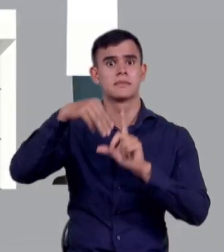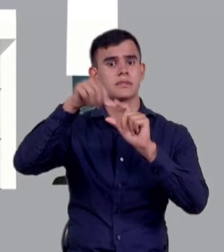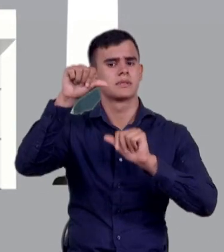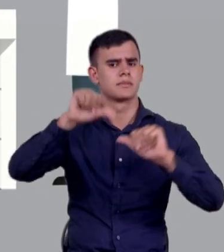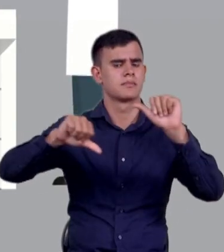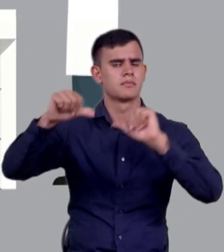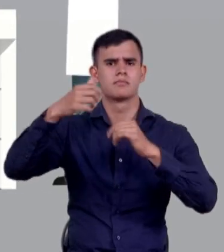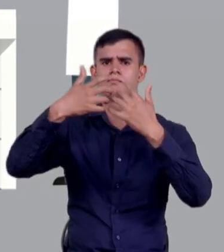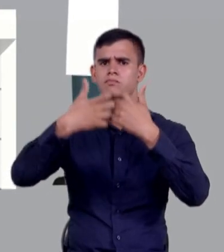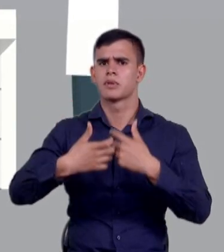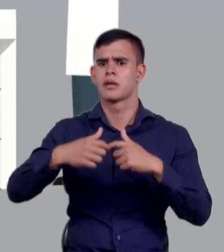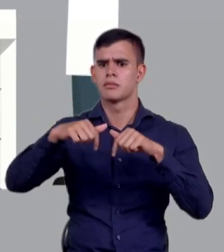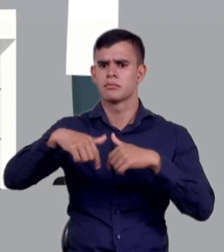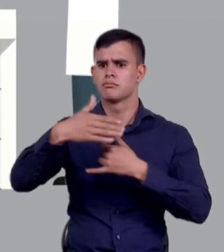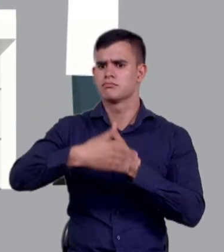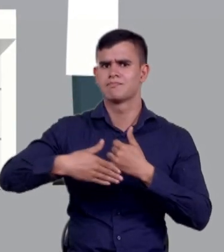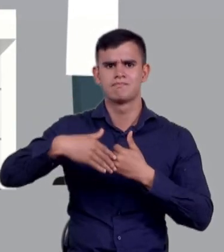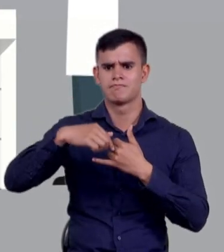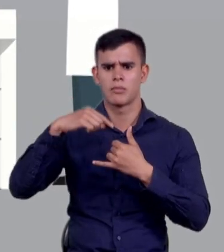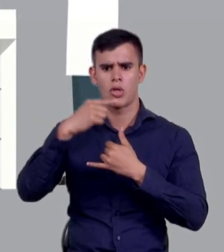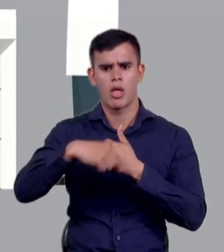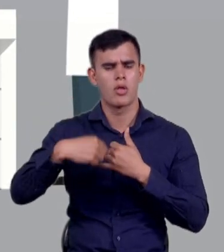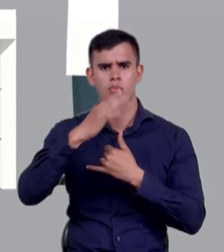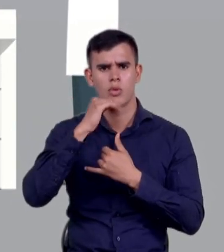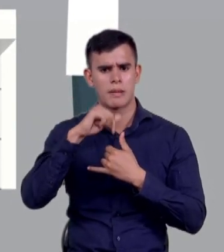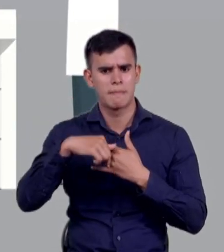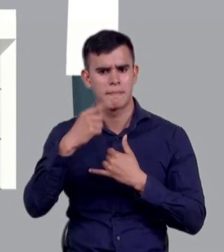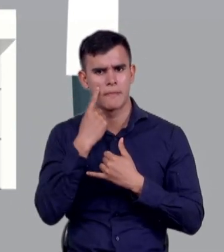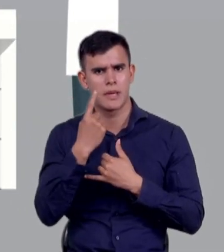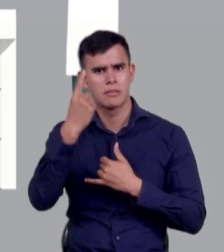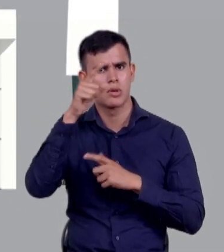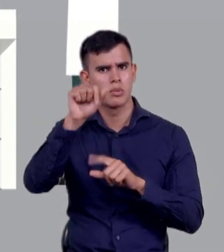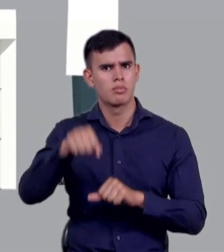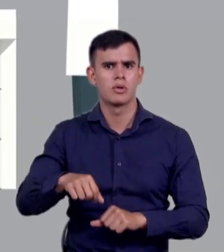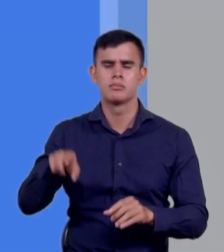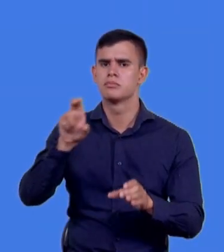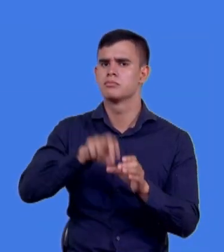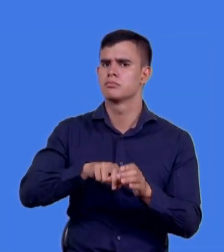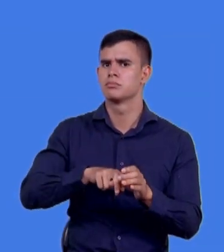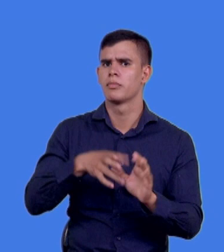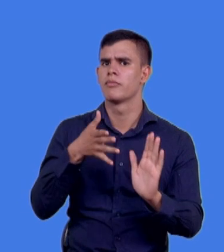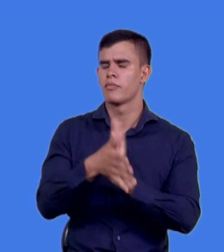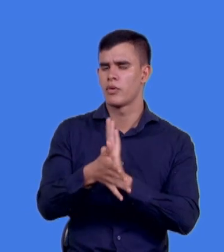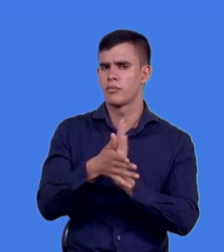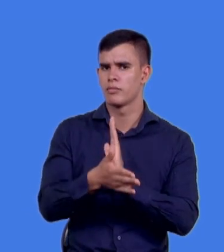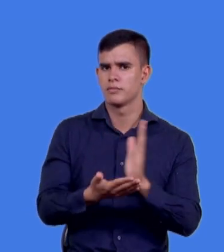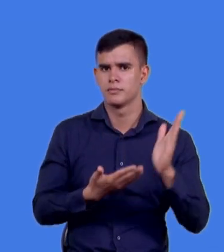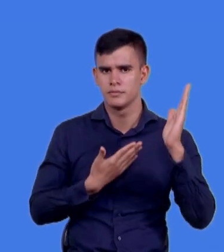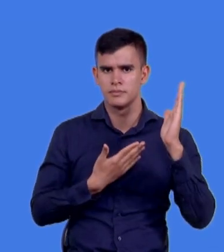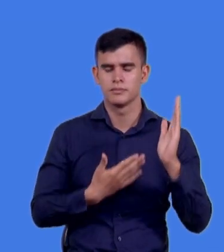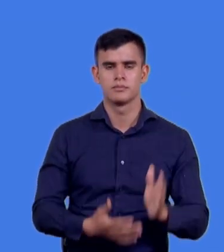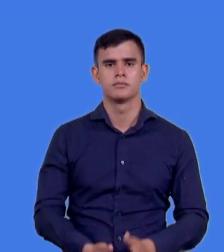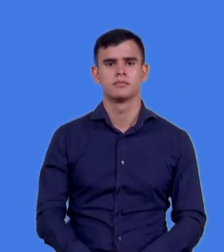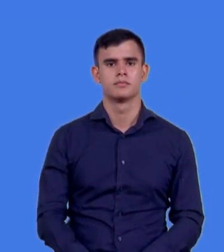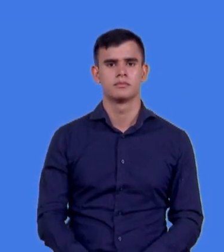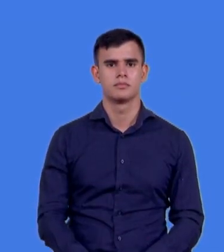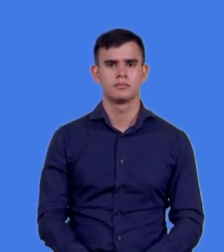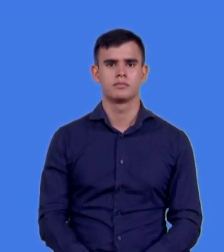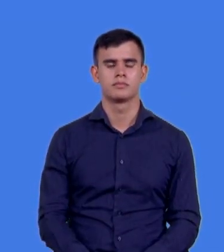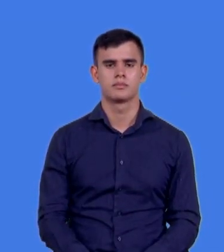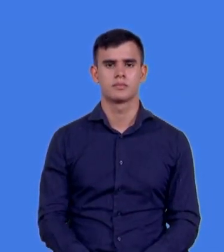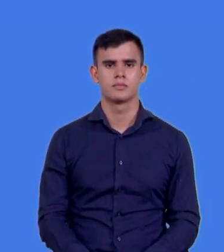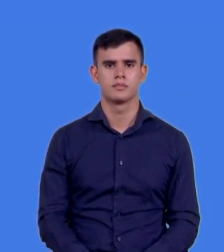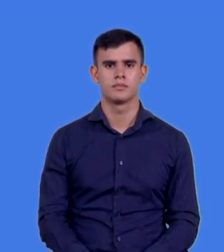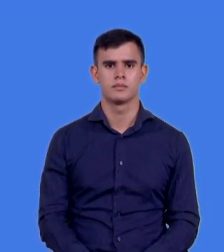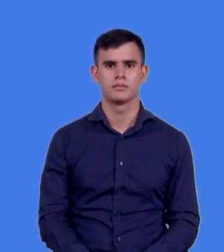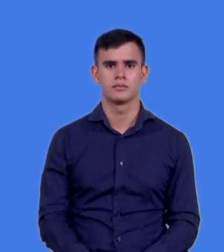única maestría en química industrial de Colombia. Matricúlate y conviértete en un profesional más competitivo. Informes. PBX 518-3000.